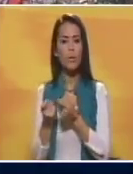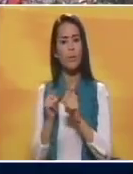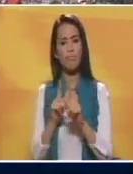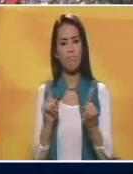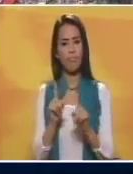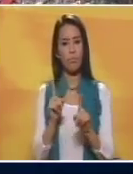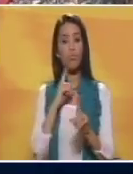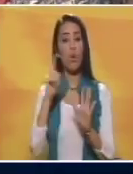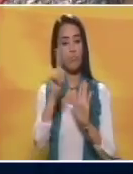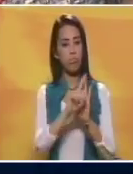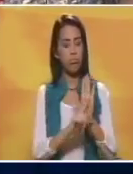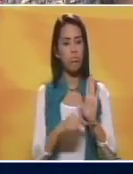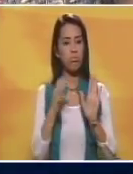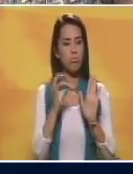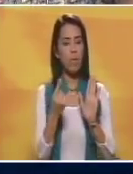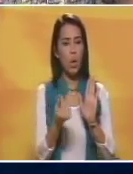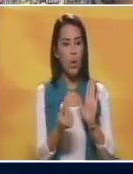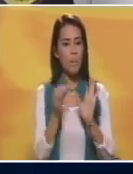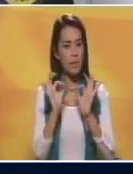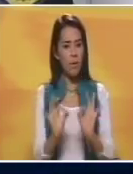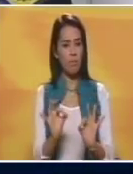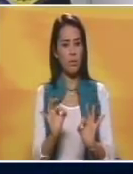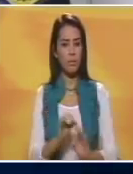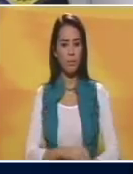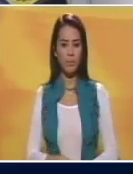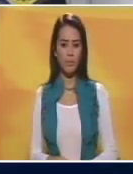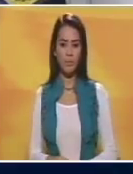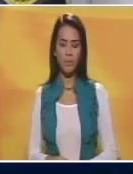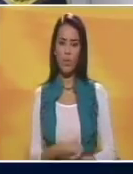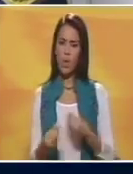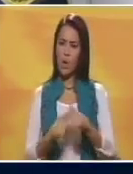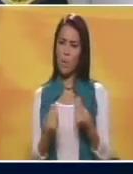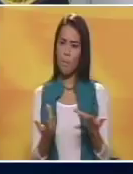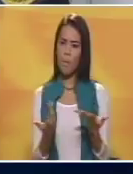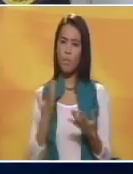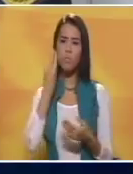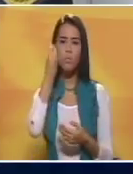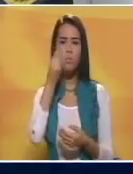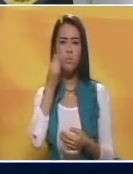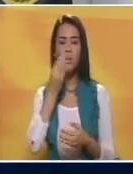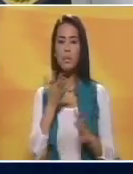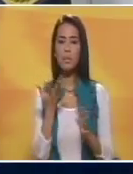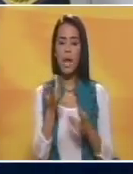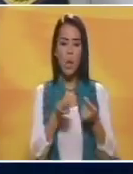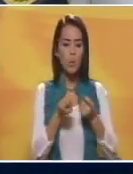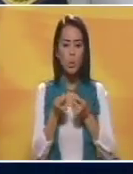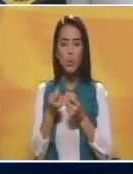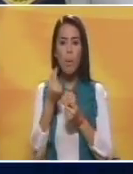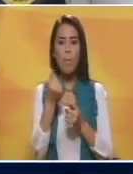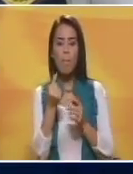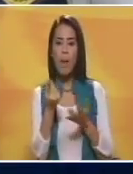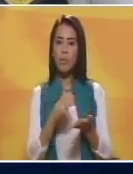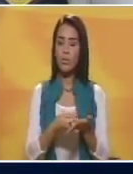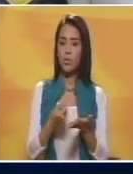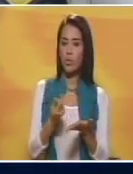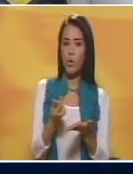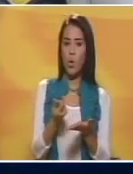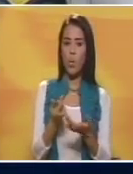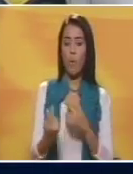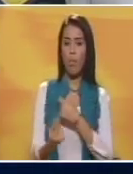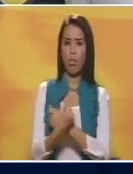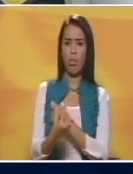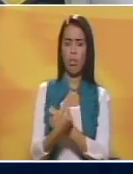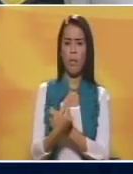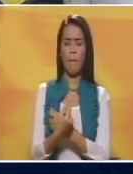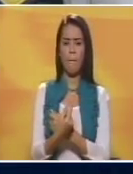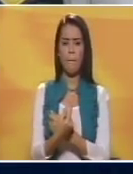las medidas macroeconómicas adecuadas. ¿Cómo se puede aspirar que se controlen los precios cuando tenemos las distorsiones cambiarias en